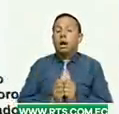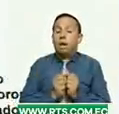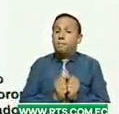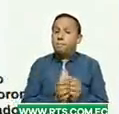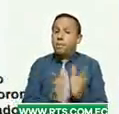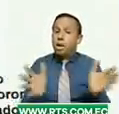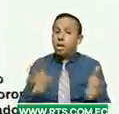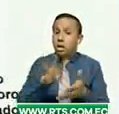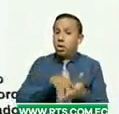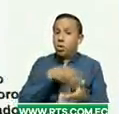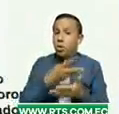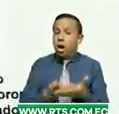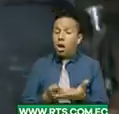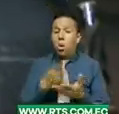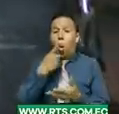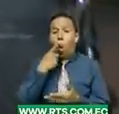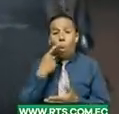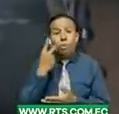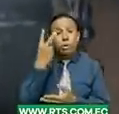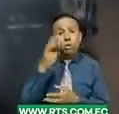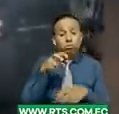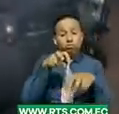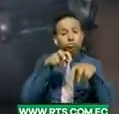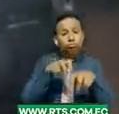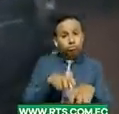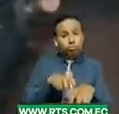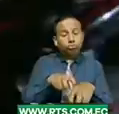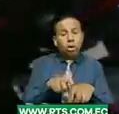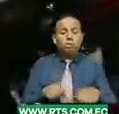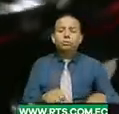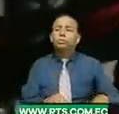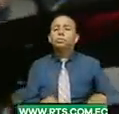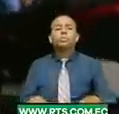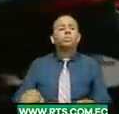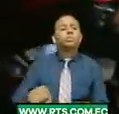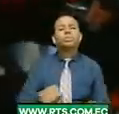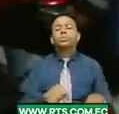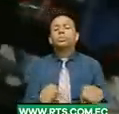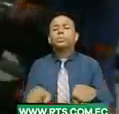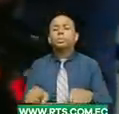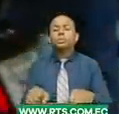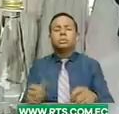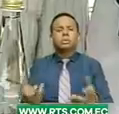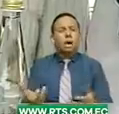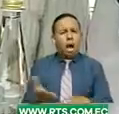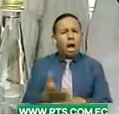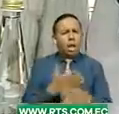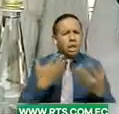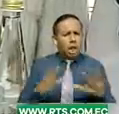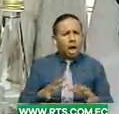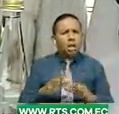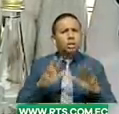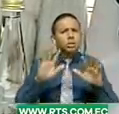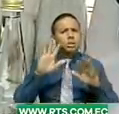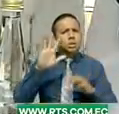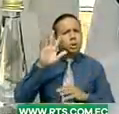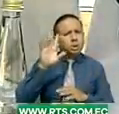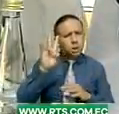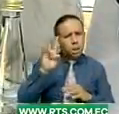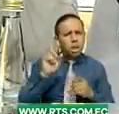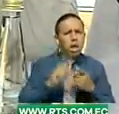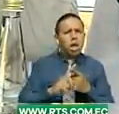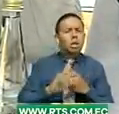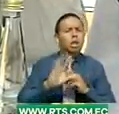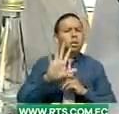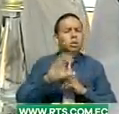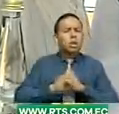mismo sexo, que empieza a las 19 horas y termina a las 5 de la mañana. A juzgar de la alcaldesa Cintia